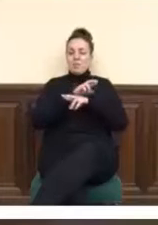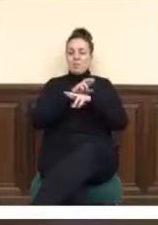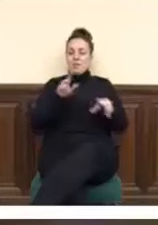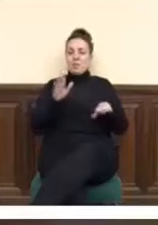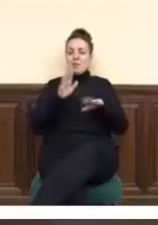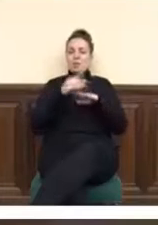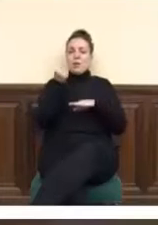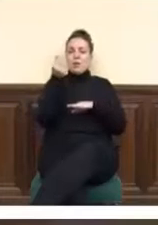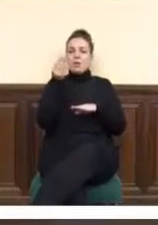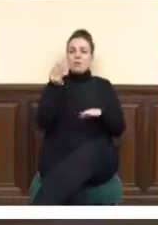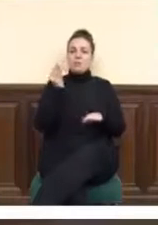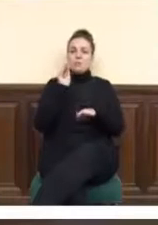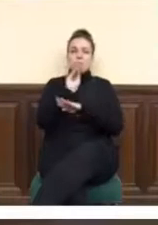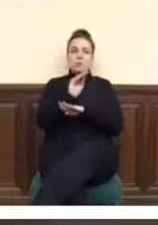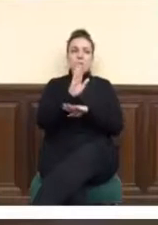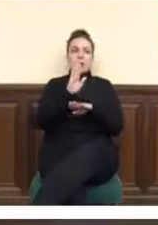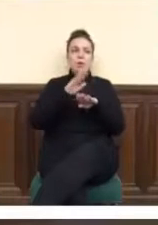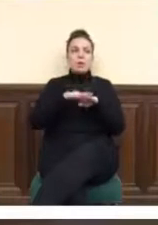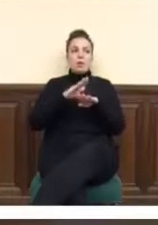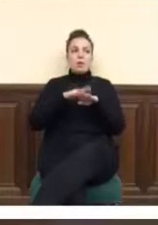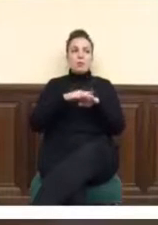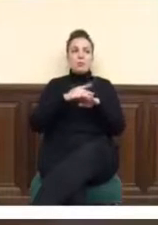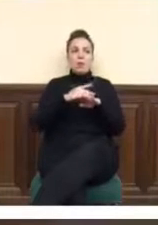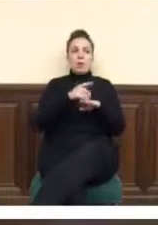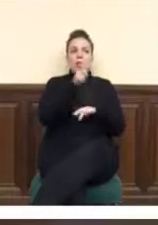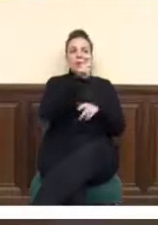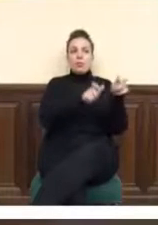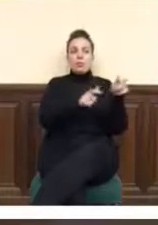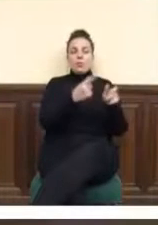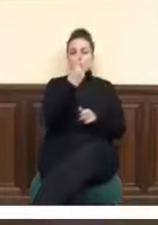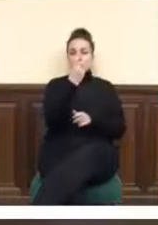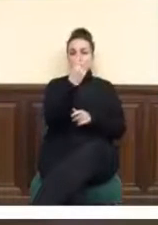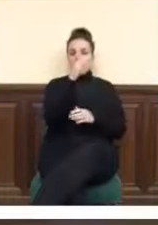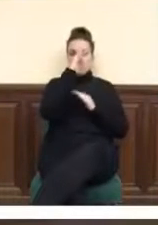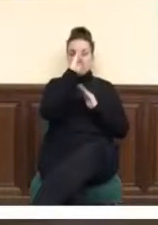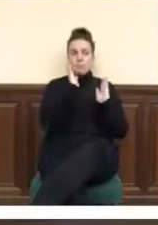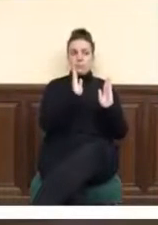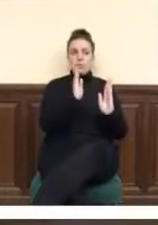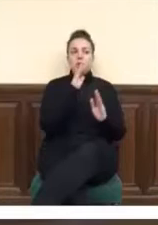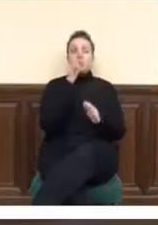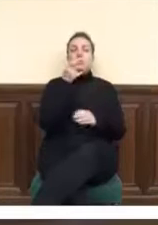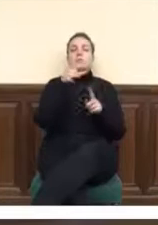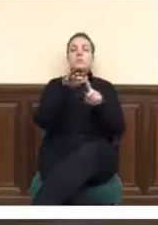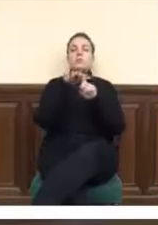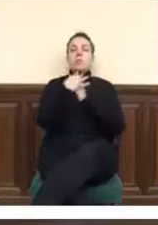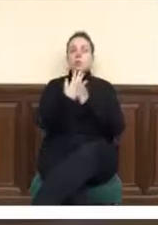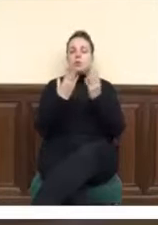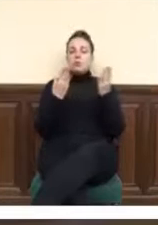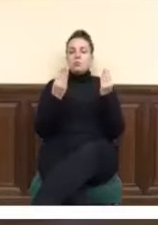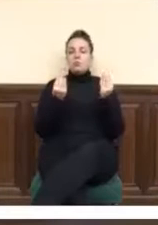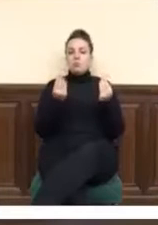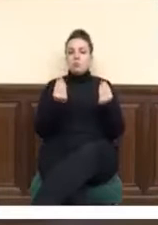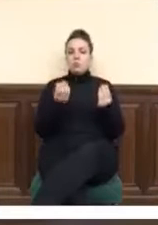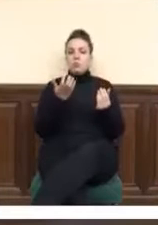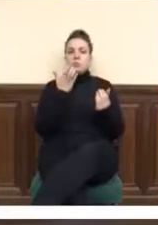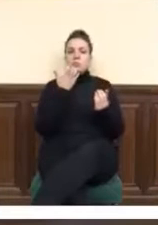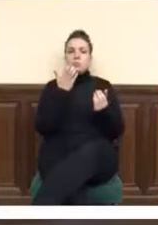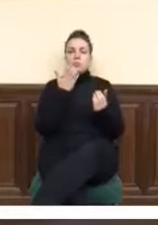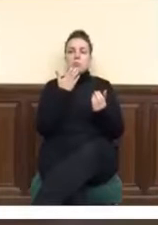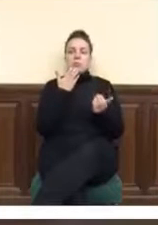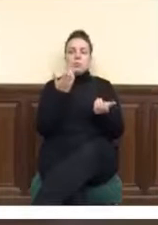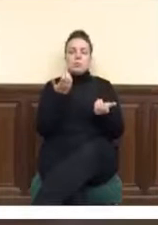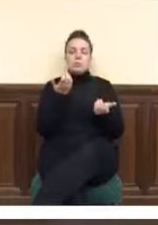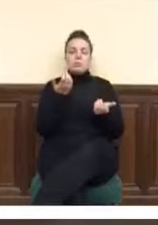financiación para atender a las necesidades de los ciudadanos y que en muchos casos está sujeto, pues bueno, pues a la